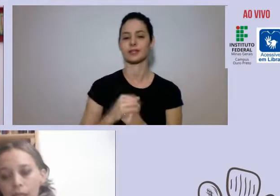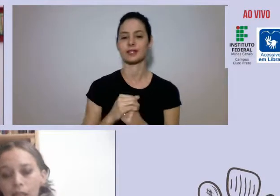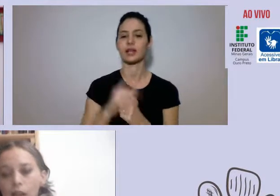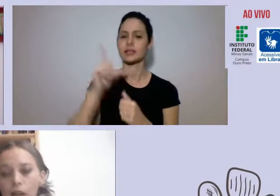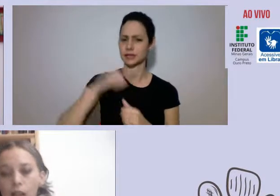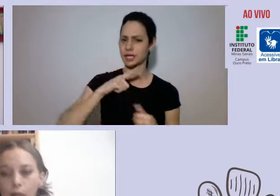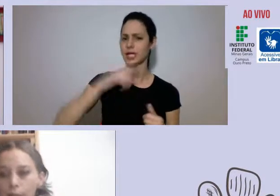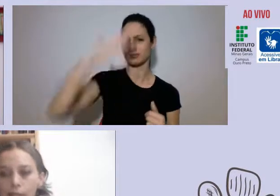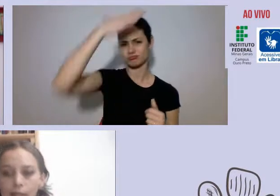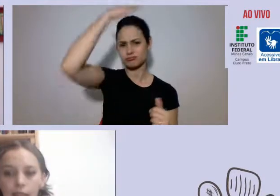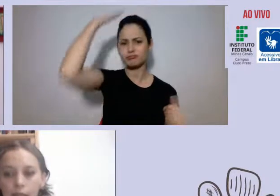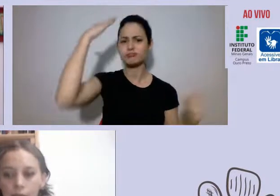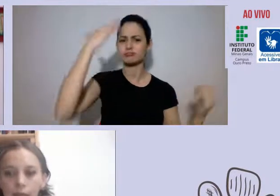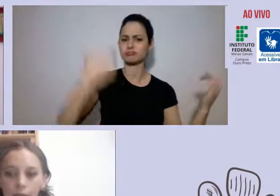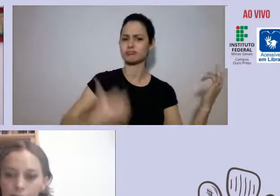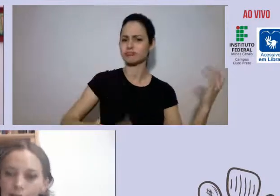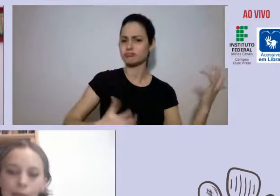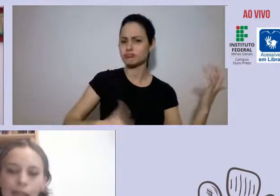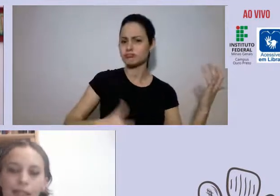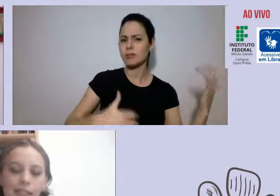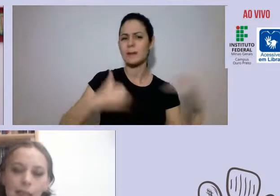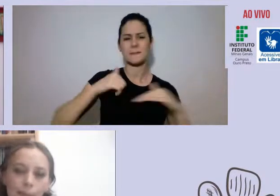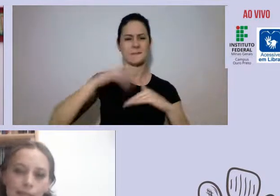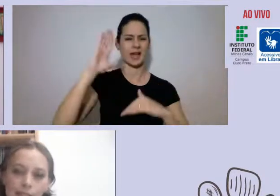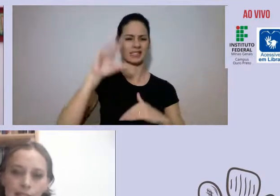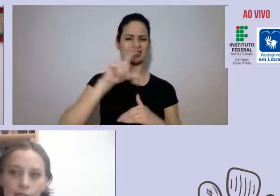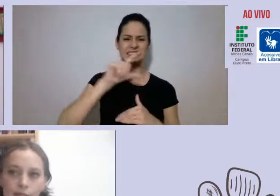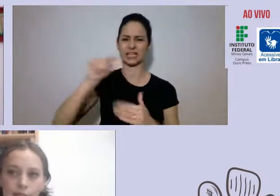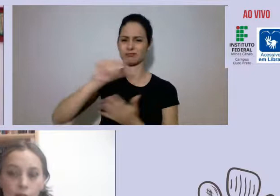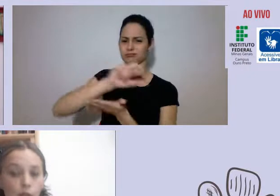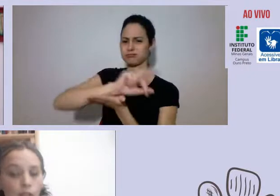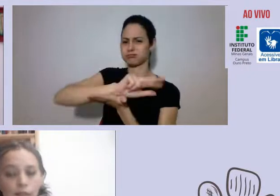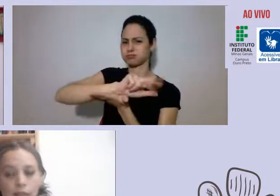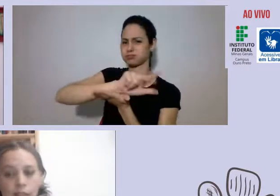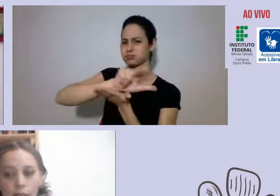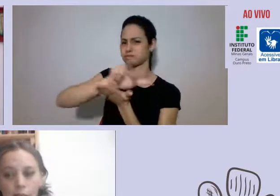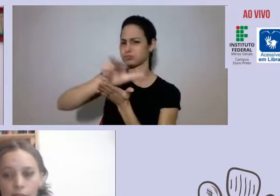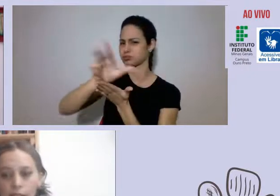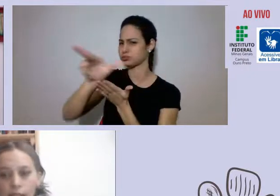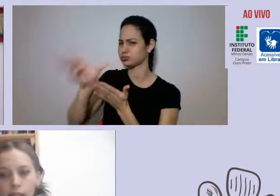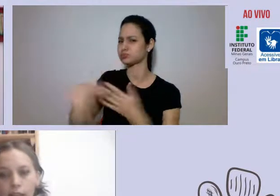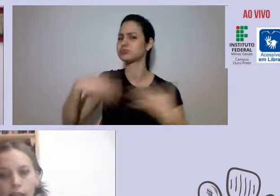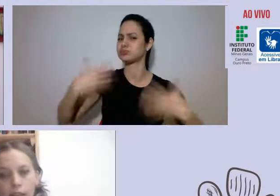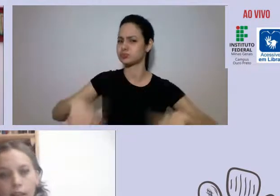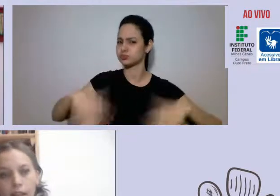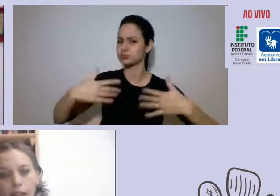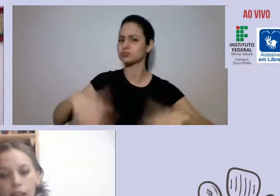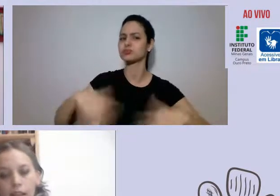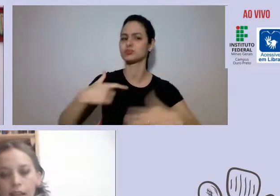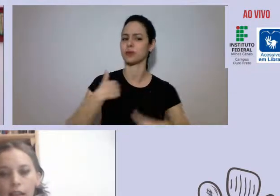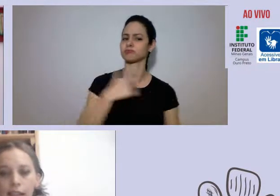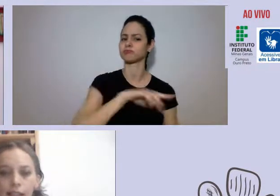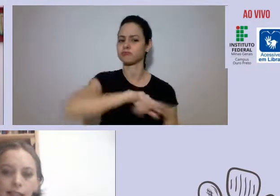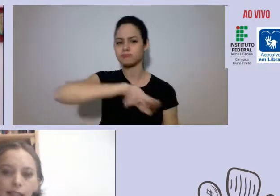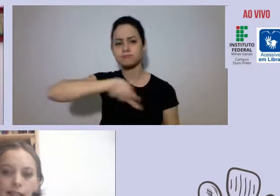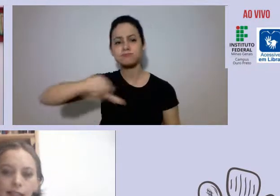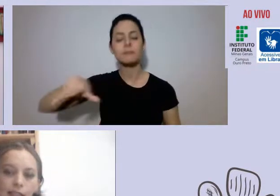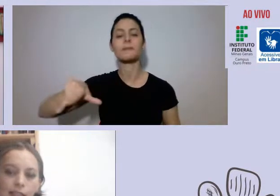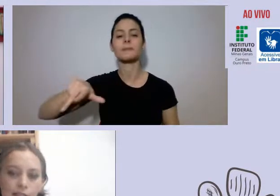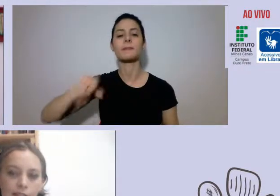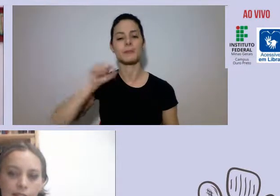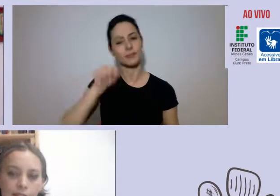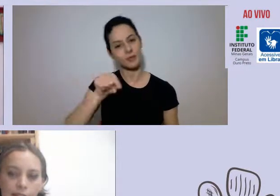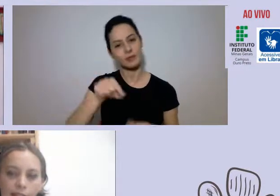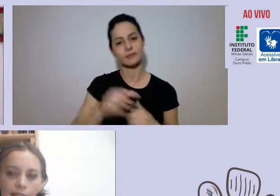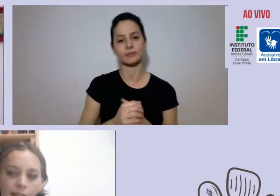México actualmente, que tiene más de 100 especies, una diversidad muy grande. Y de esta